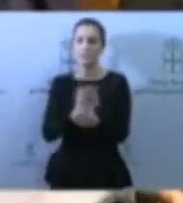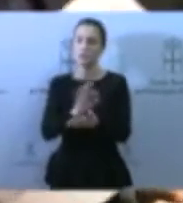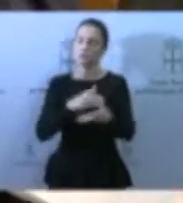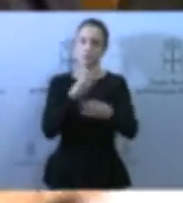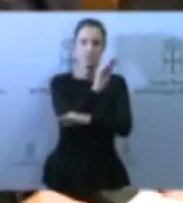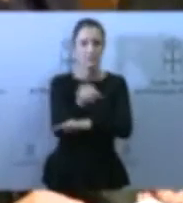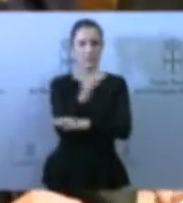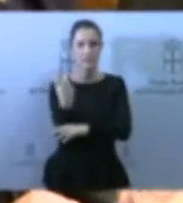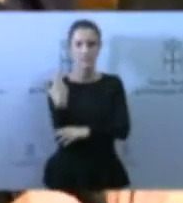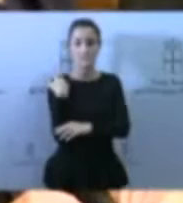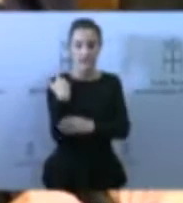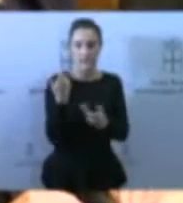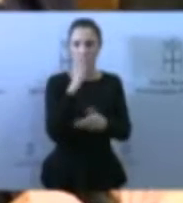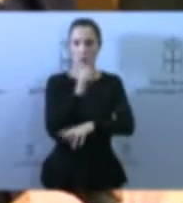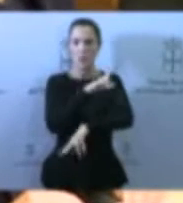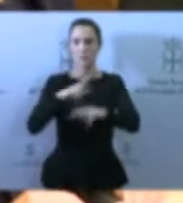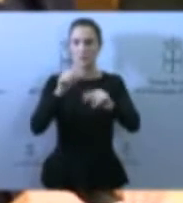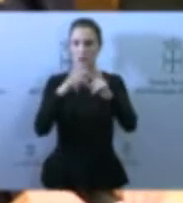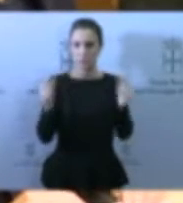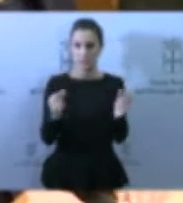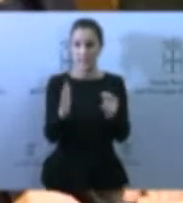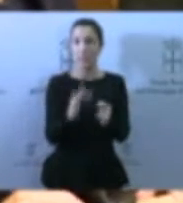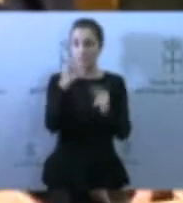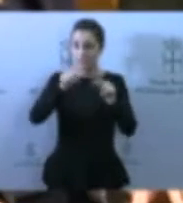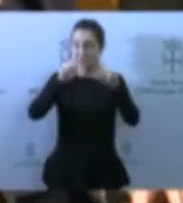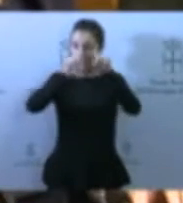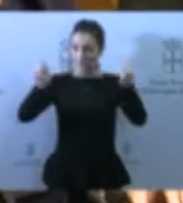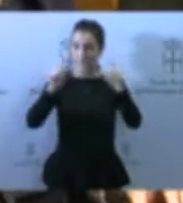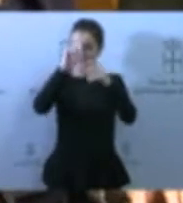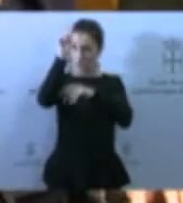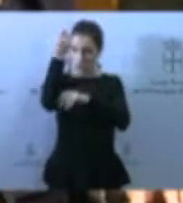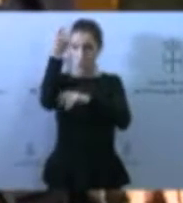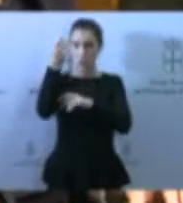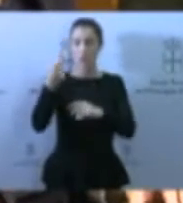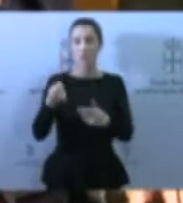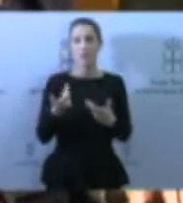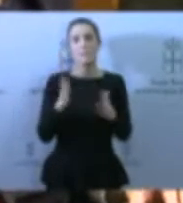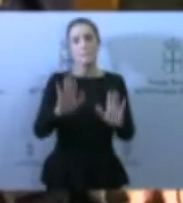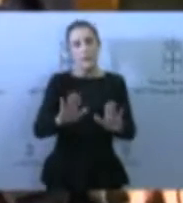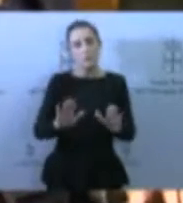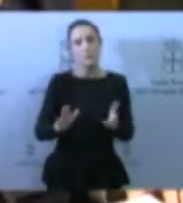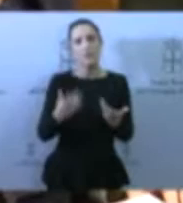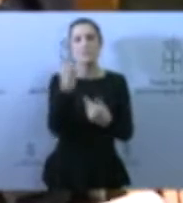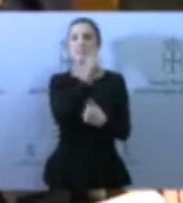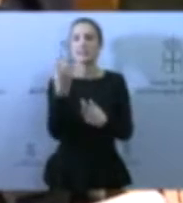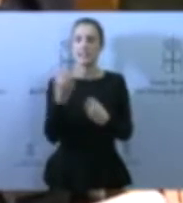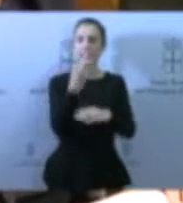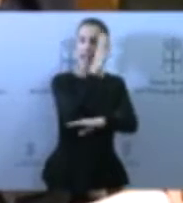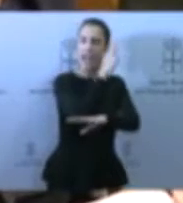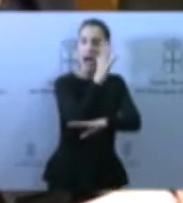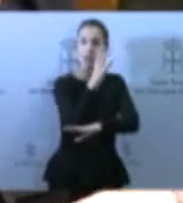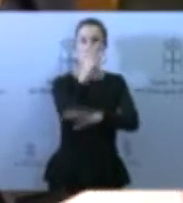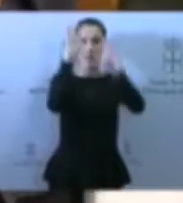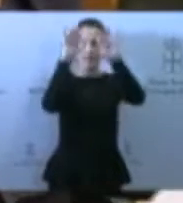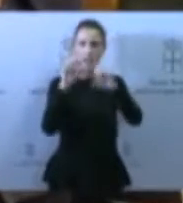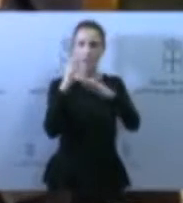por parte del Principado y de las propias compañías eléctricas, lo que hace que la masa forestal se debilite e que los árboles non soporten el peso la nieve. Non